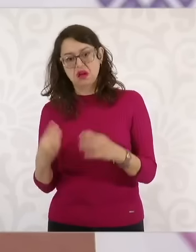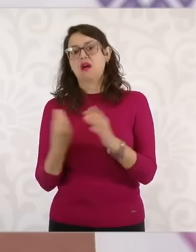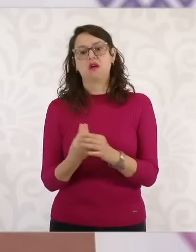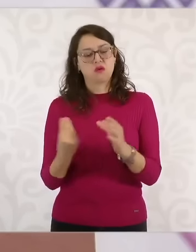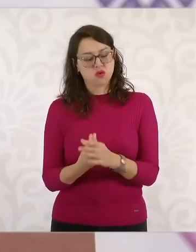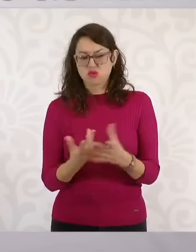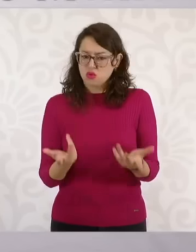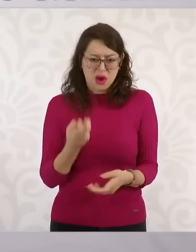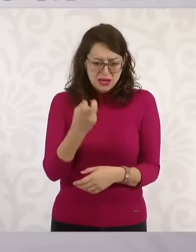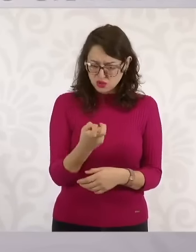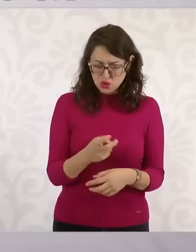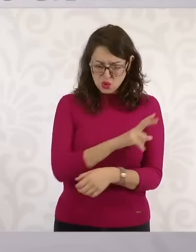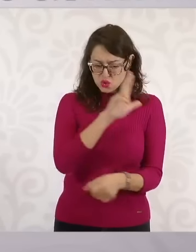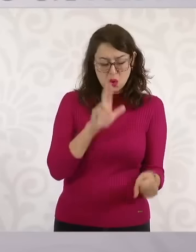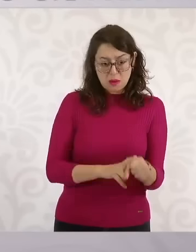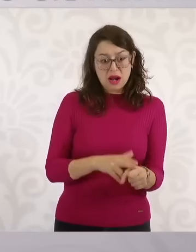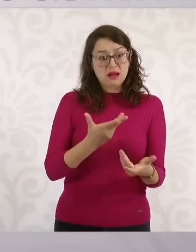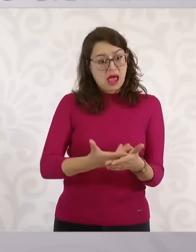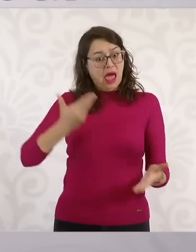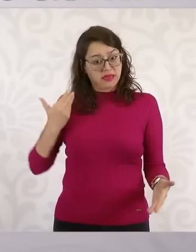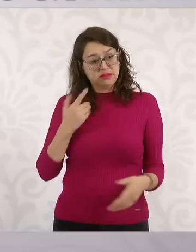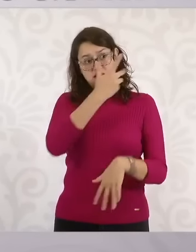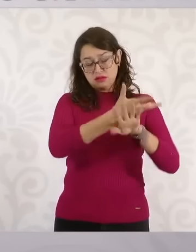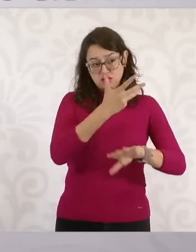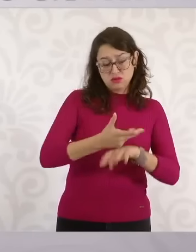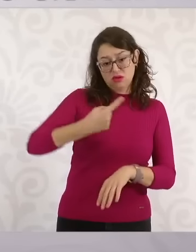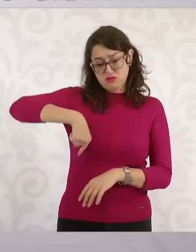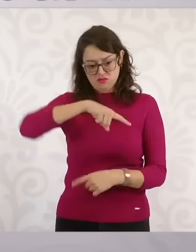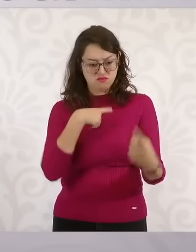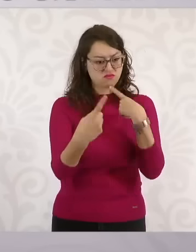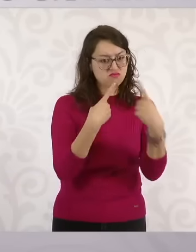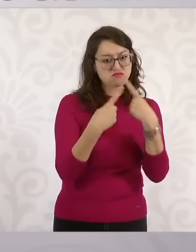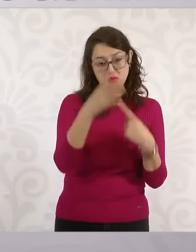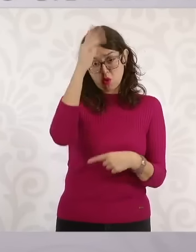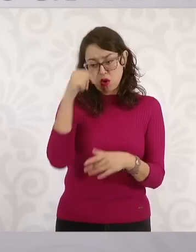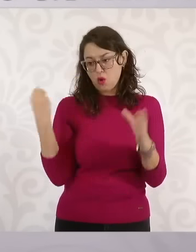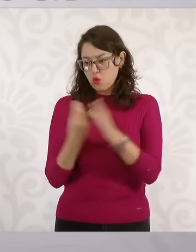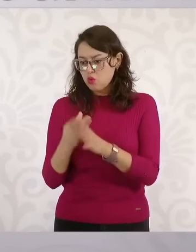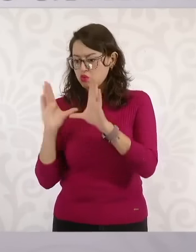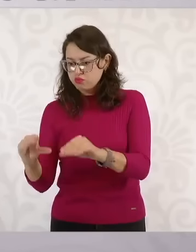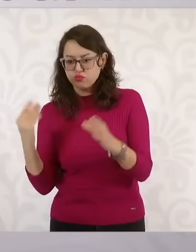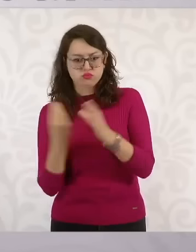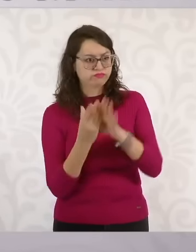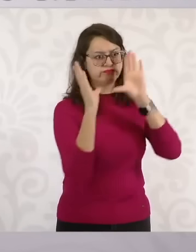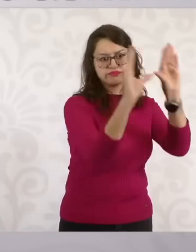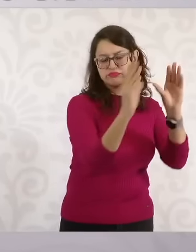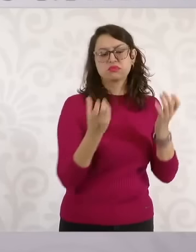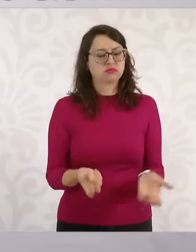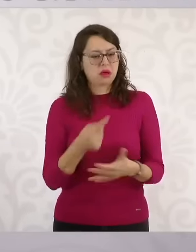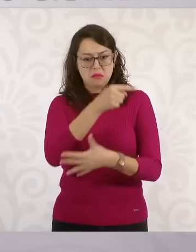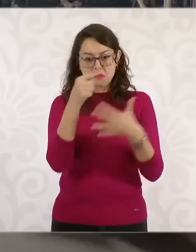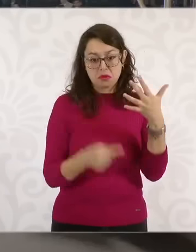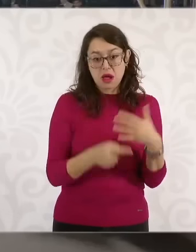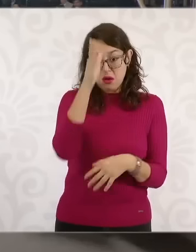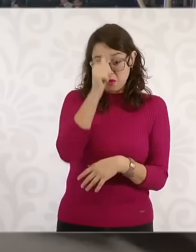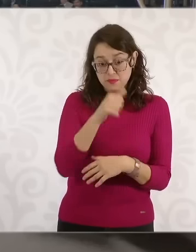fue parte de lo que se acordó bajo ciertas condiciones, que se van a capacitar, cómo se van a capacitar y cuántas personas. Si